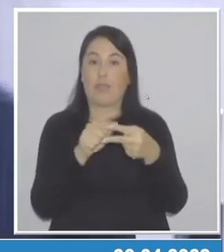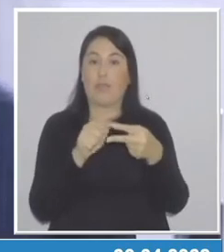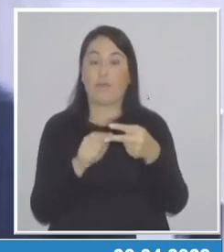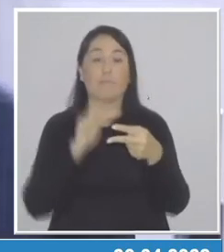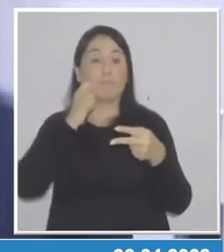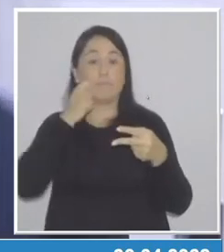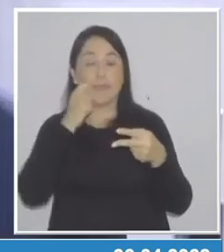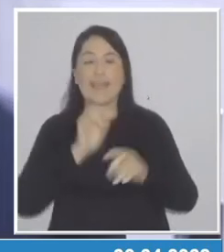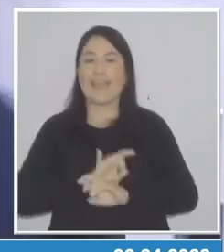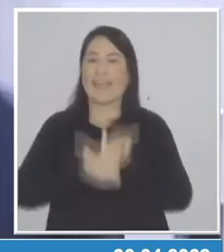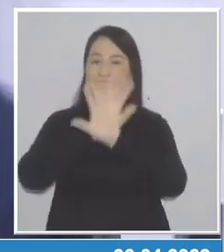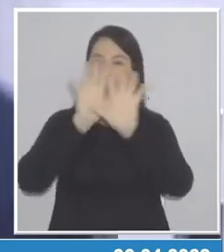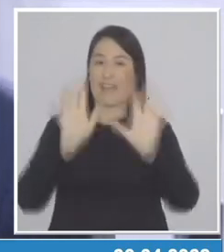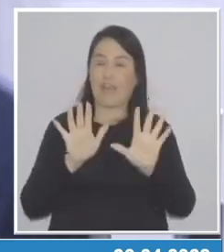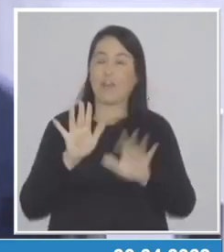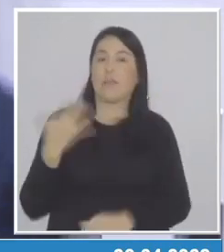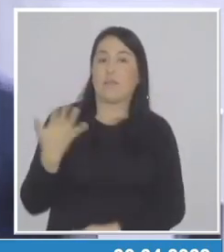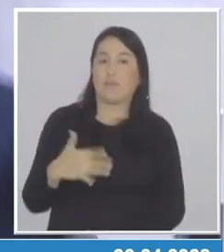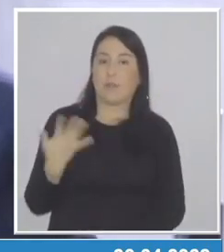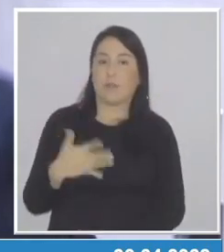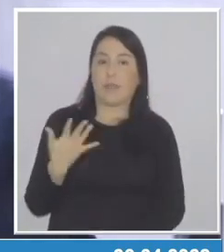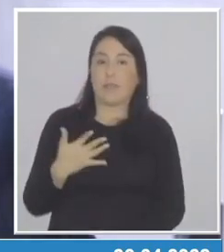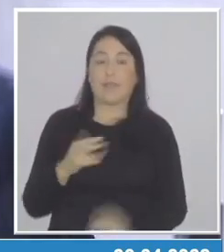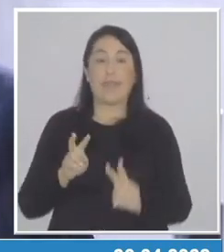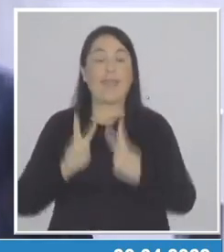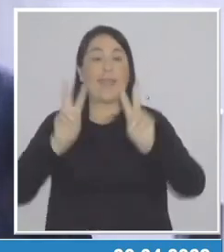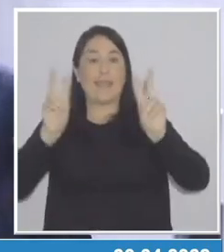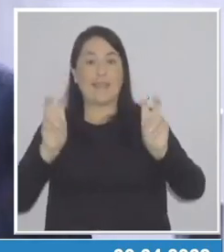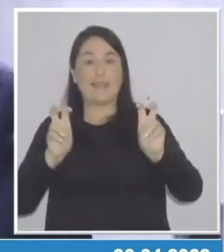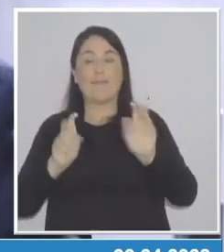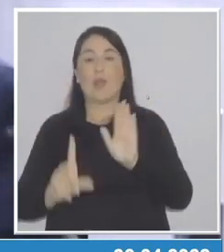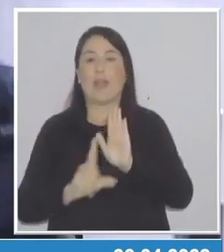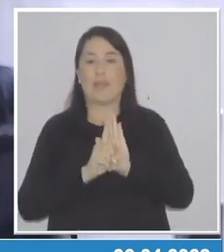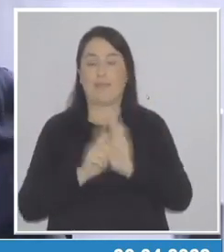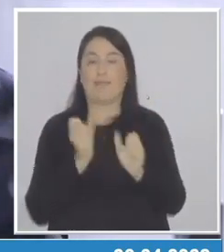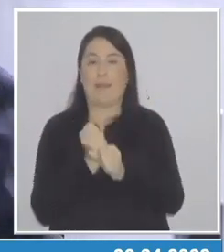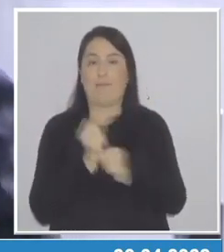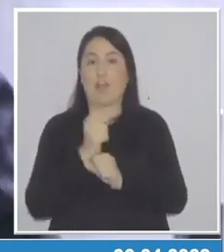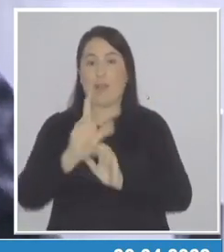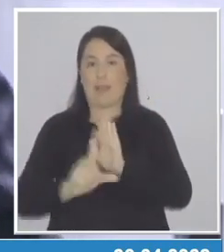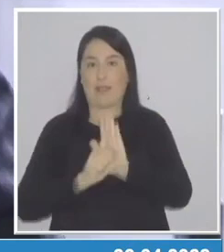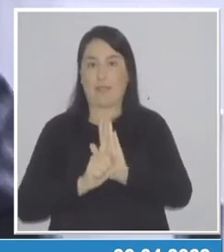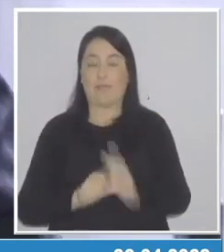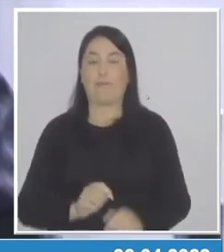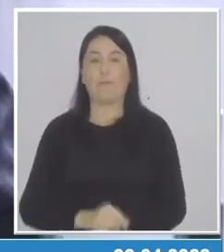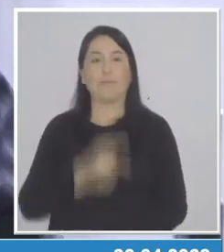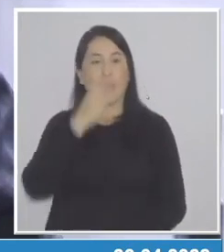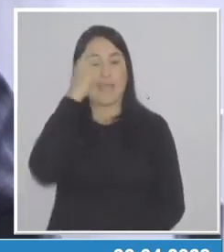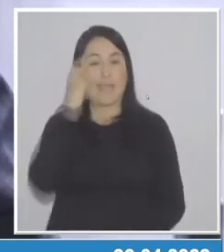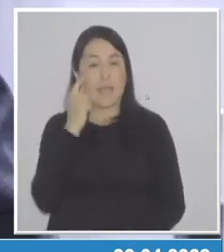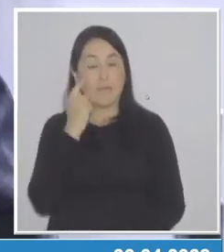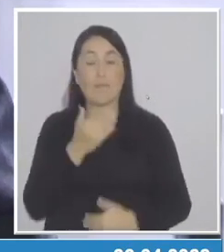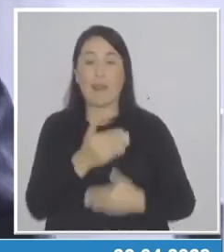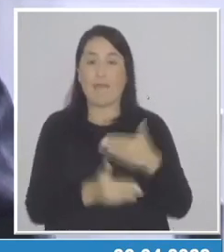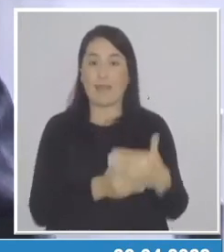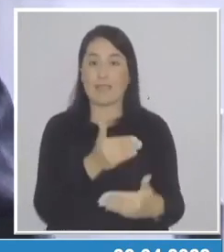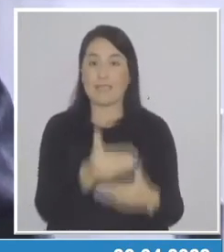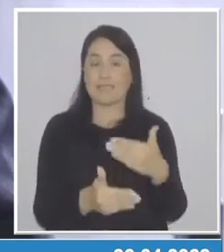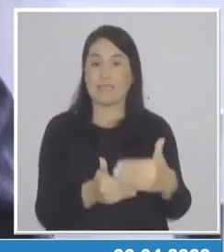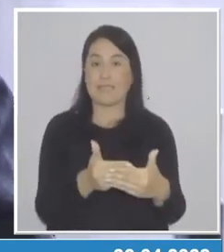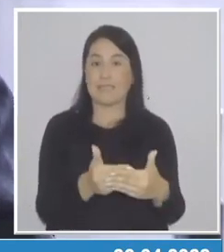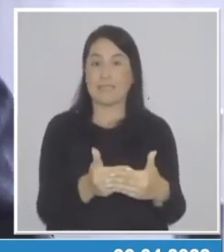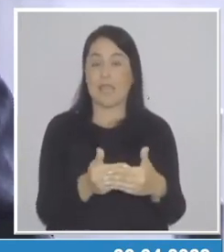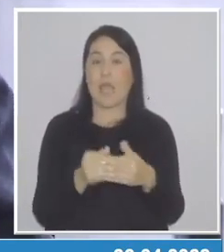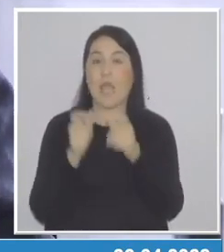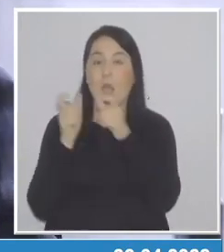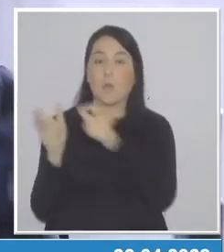claro, trascendentales en el ámbito legislativo. Creemos que en la línea de avanzar sobre la base de austeridad fiscal y eficiencia